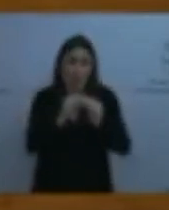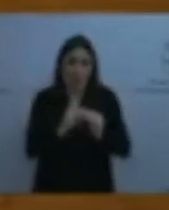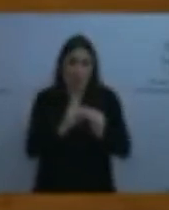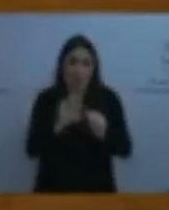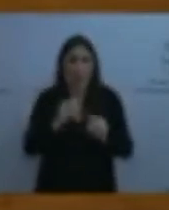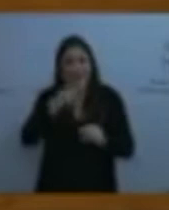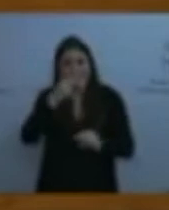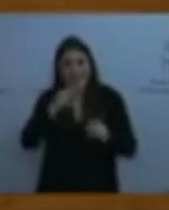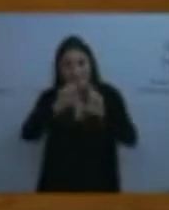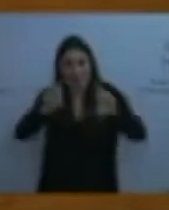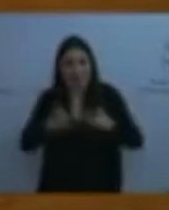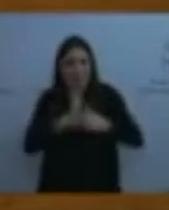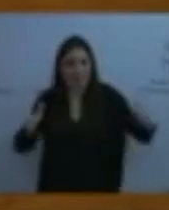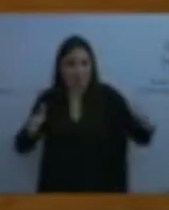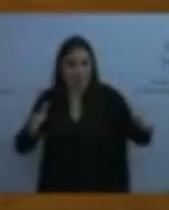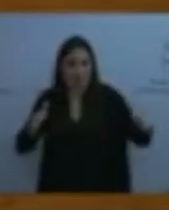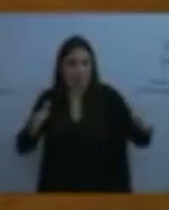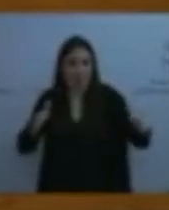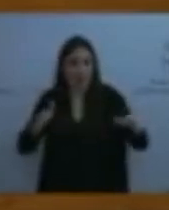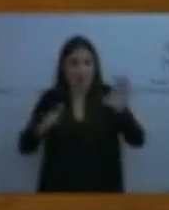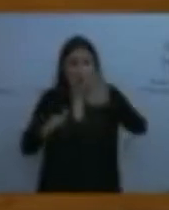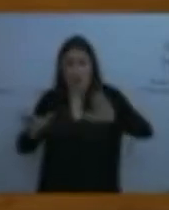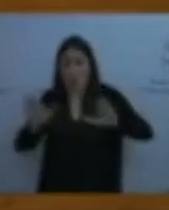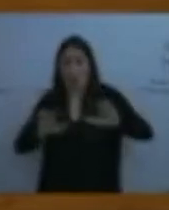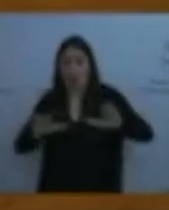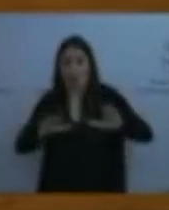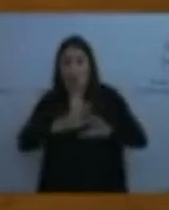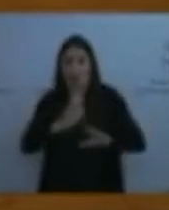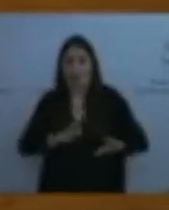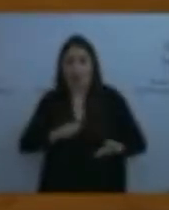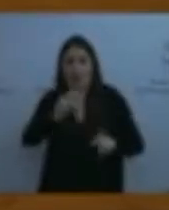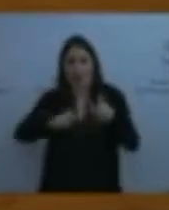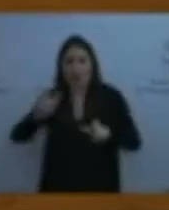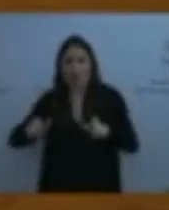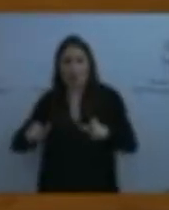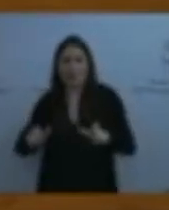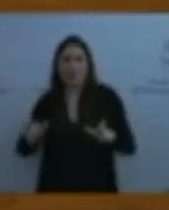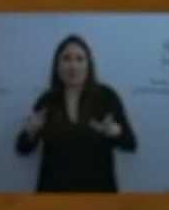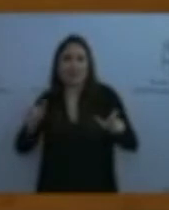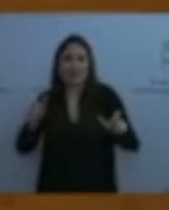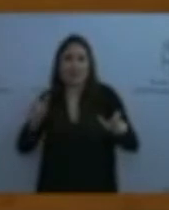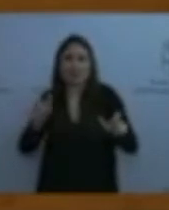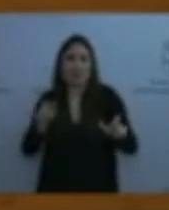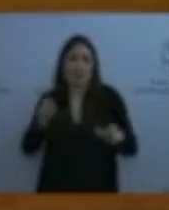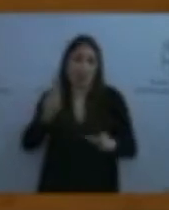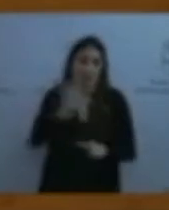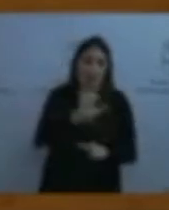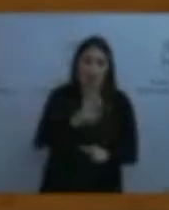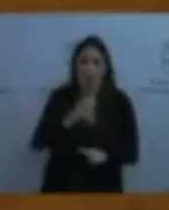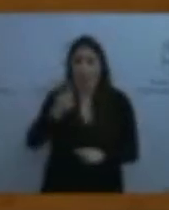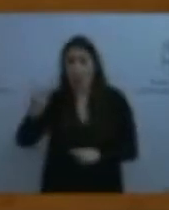intereses de las grandes empresas de ambos lugares, que sobre las personas que están sufriendo tanto en la Unión Europea como en el Reino